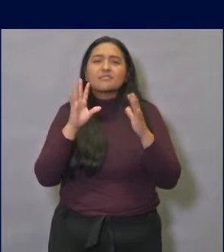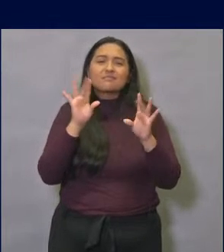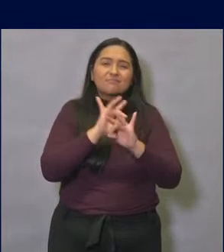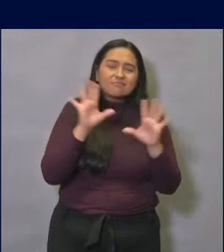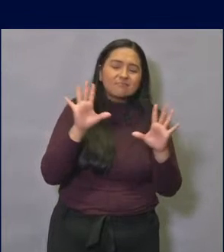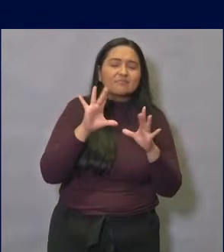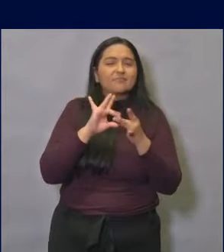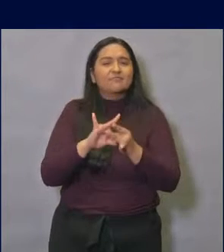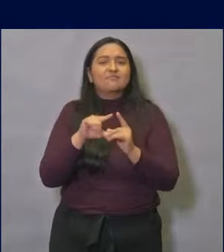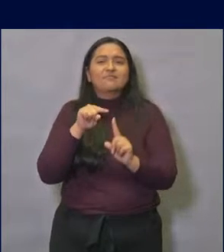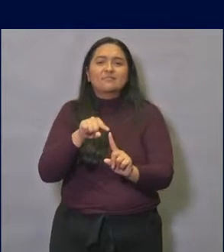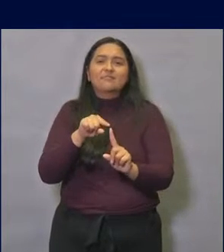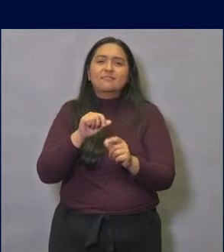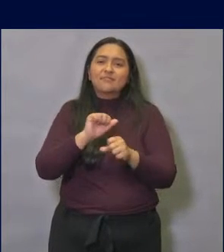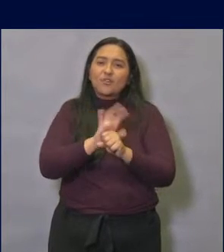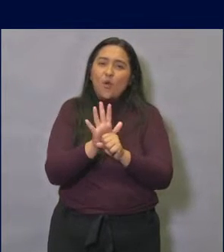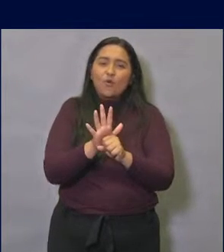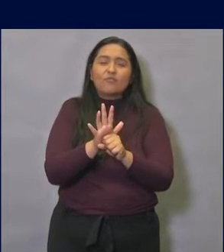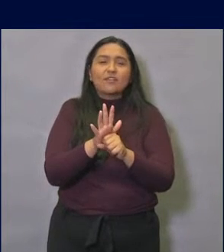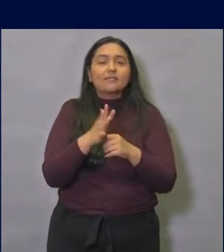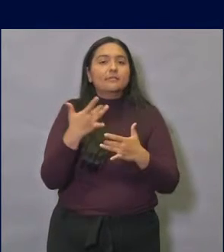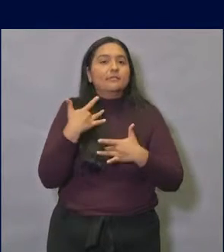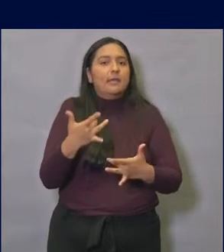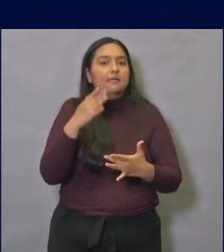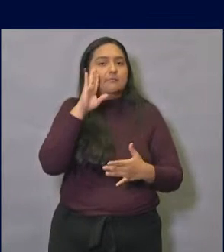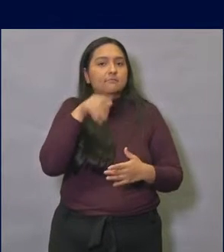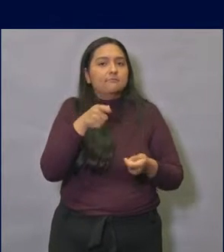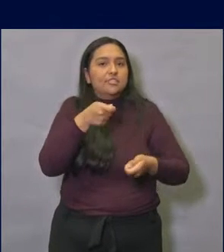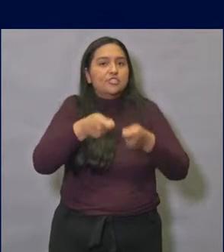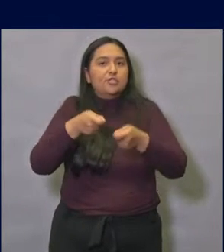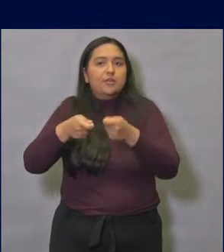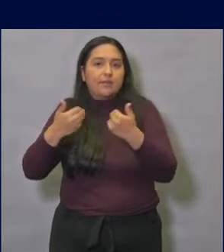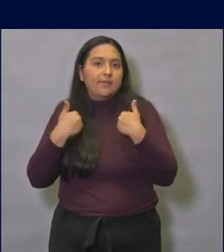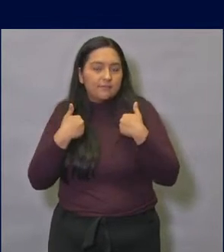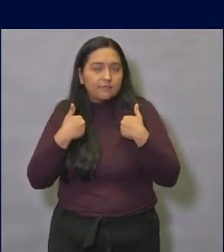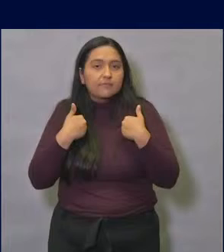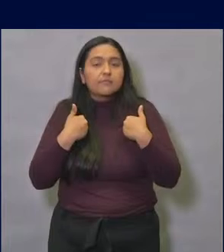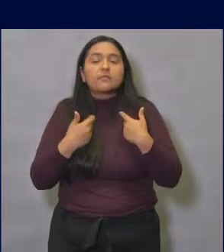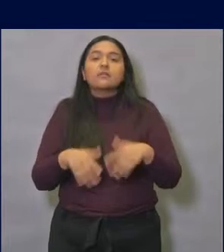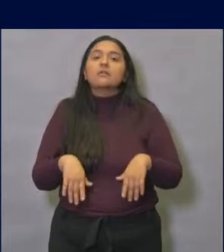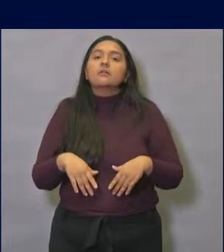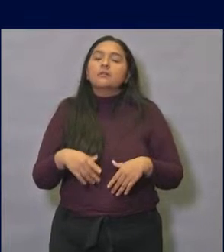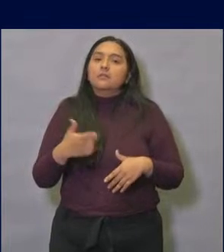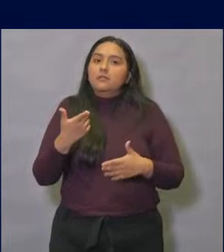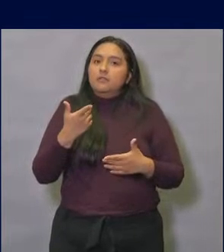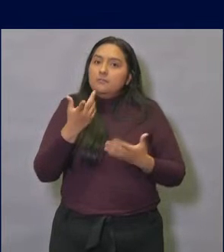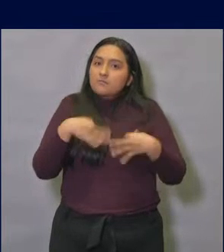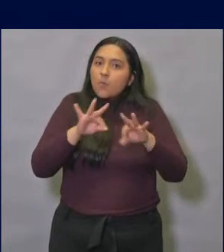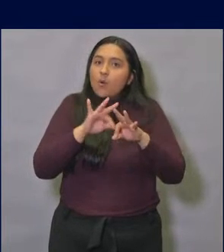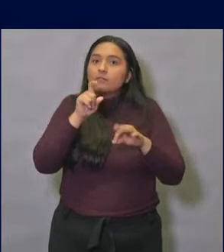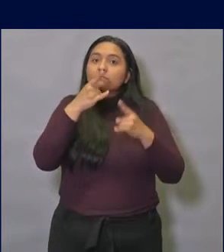virus y orientación que cambia con frecuencia, sobre todo desde máscaras hasta limpiar sus